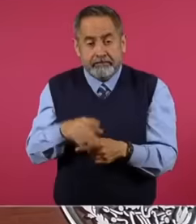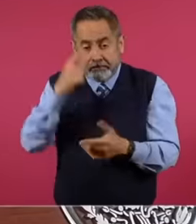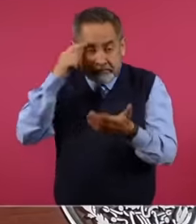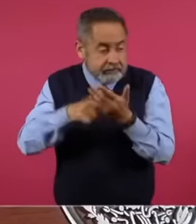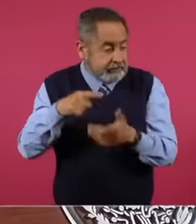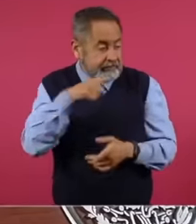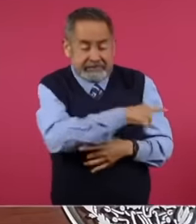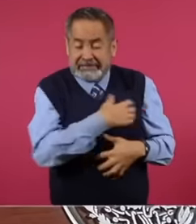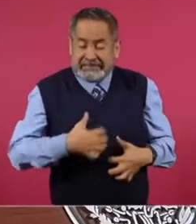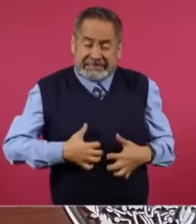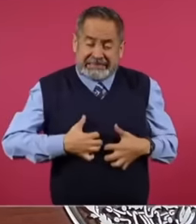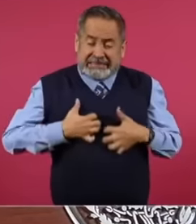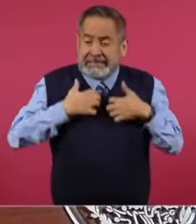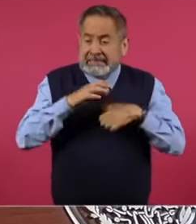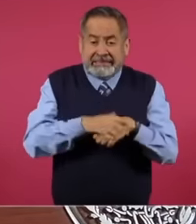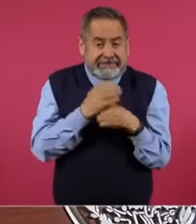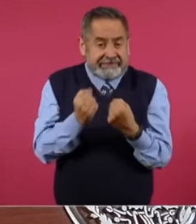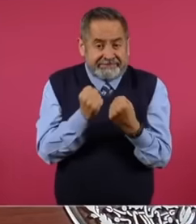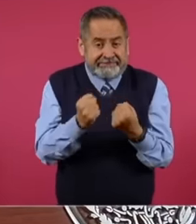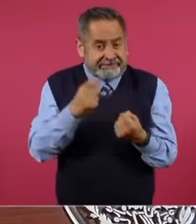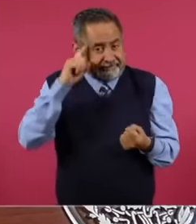molesta,